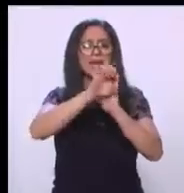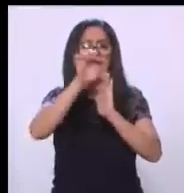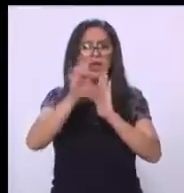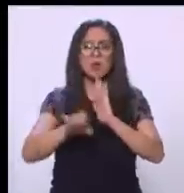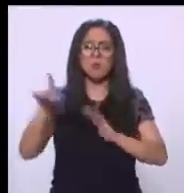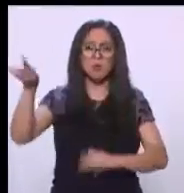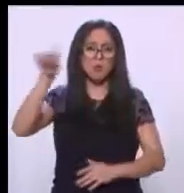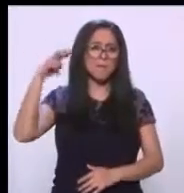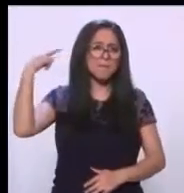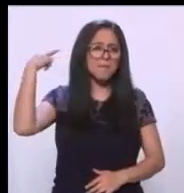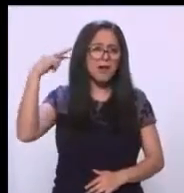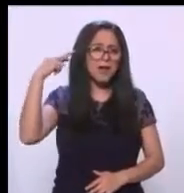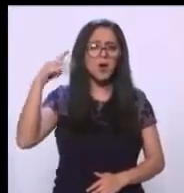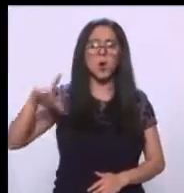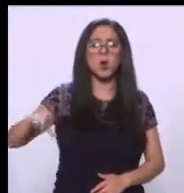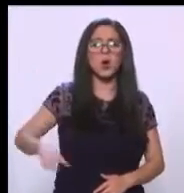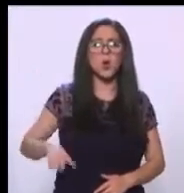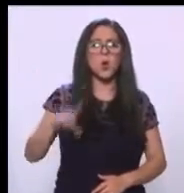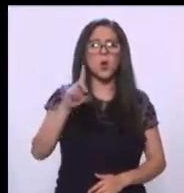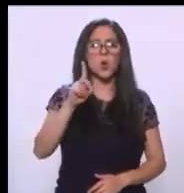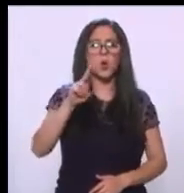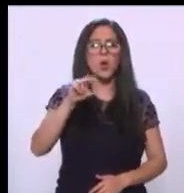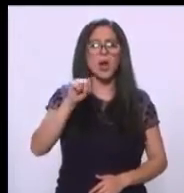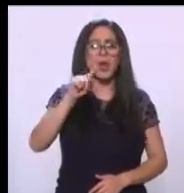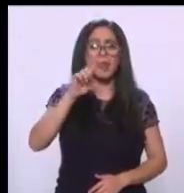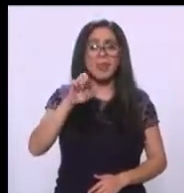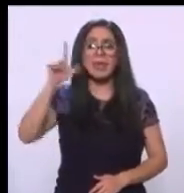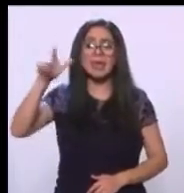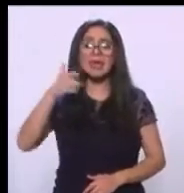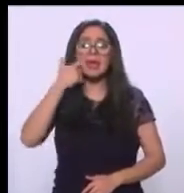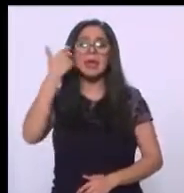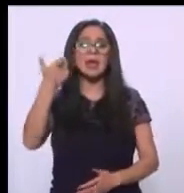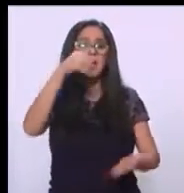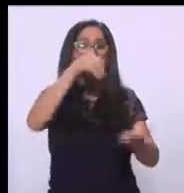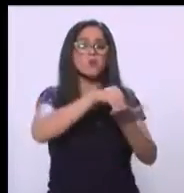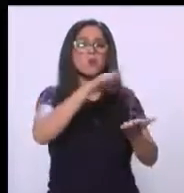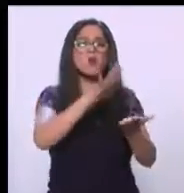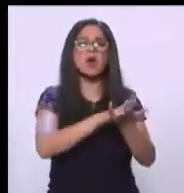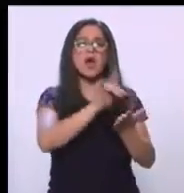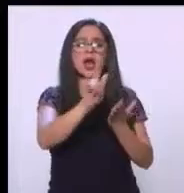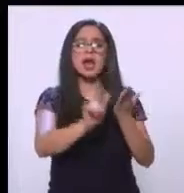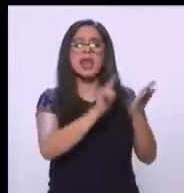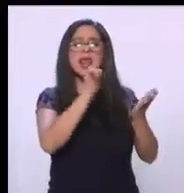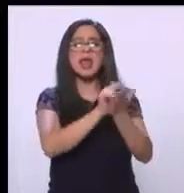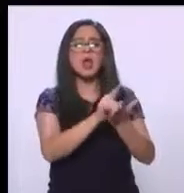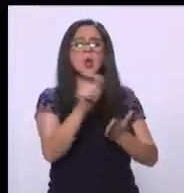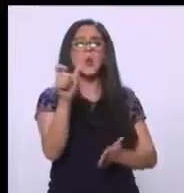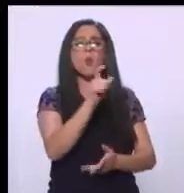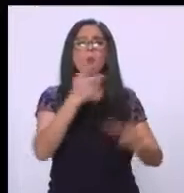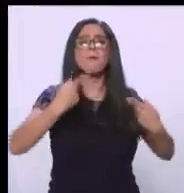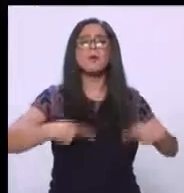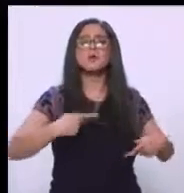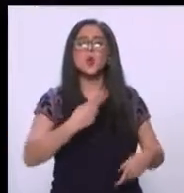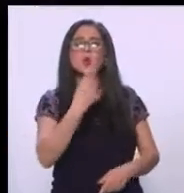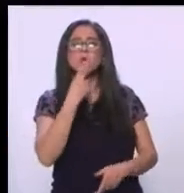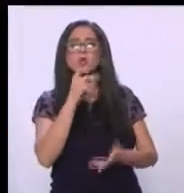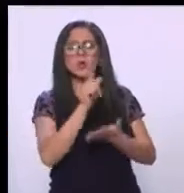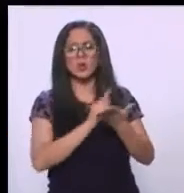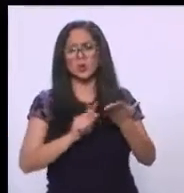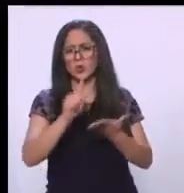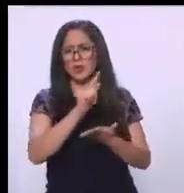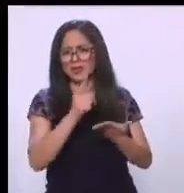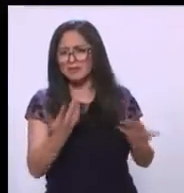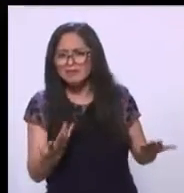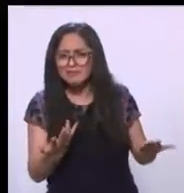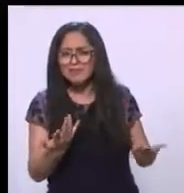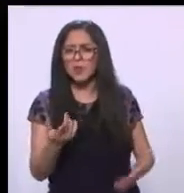Duarte intentó poner una ley sobre los tuiteros. Eso, las personas que